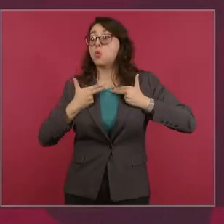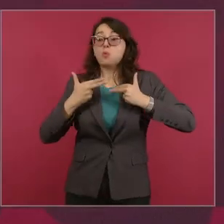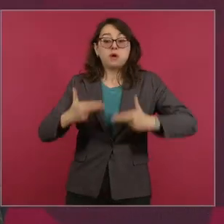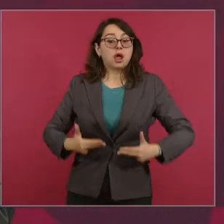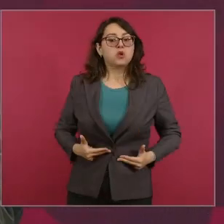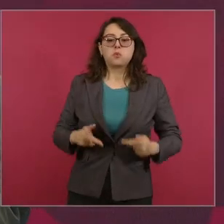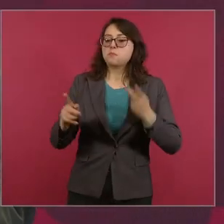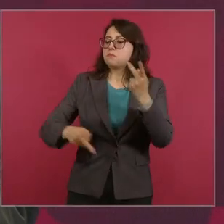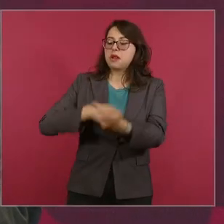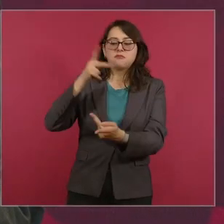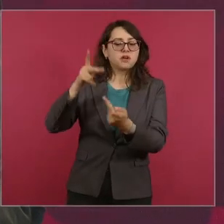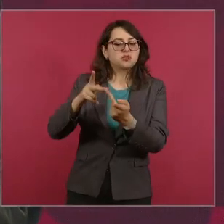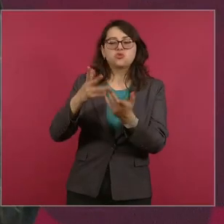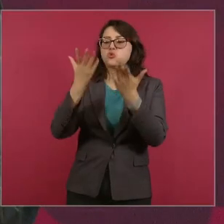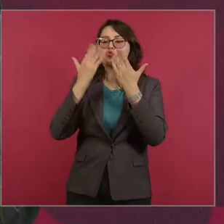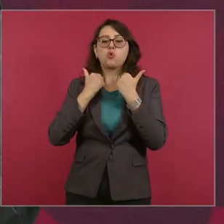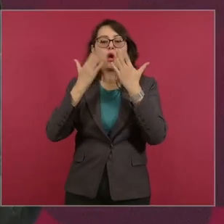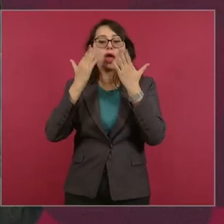es de